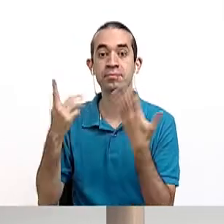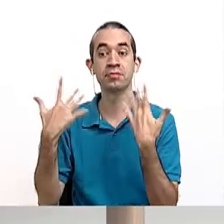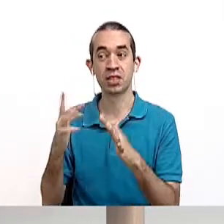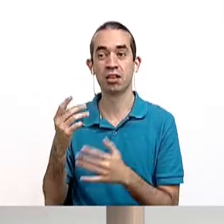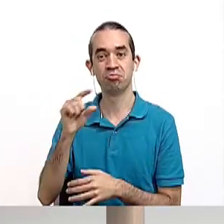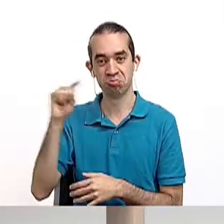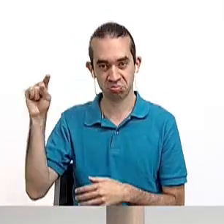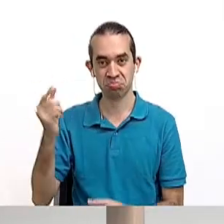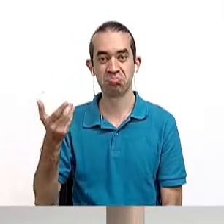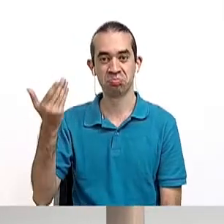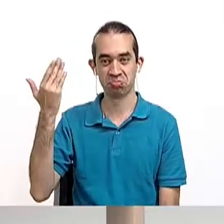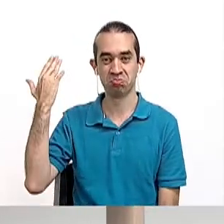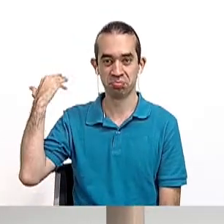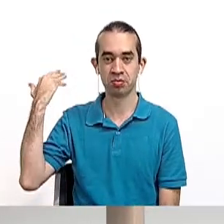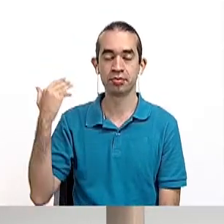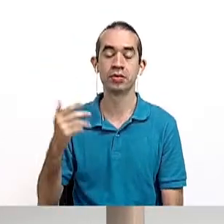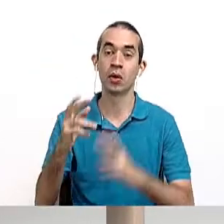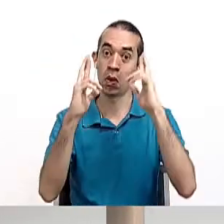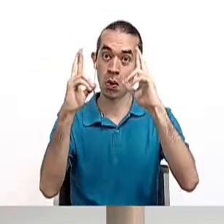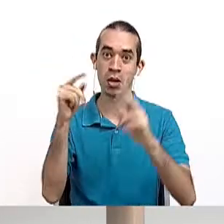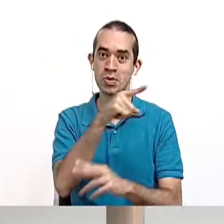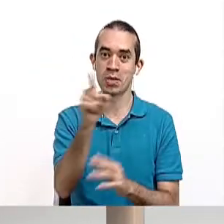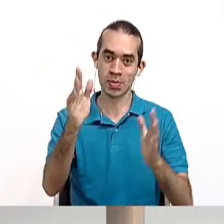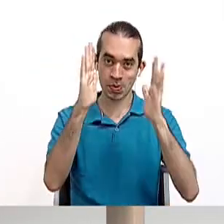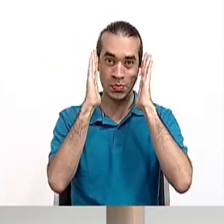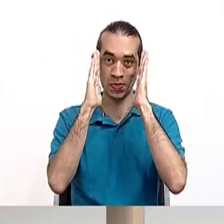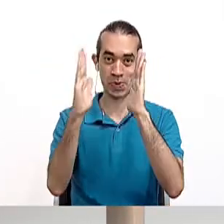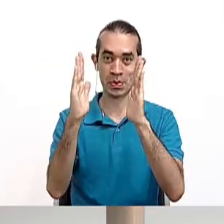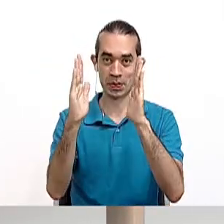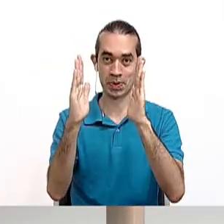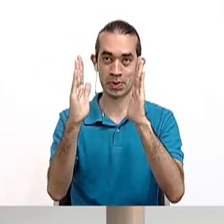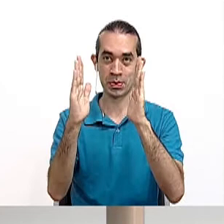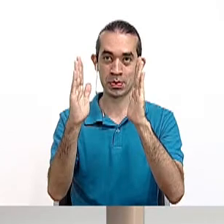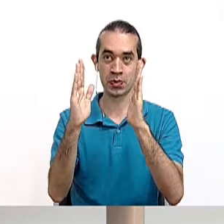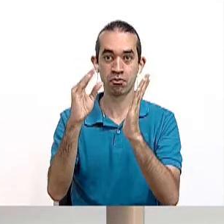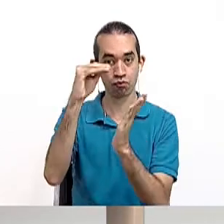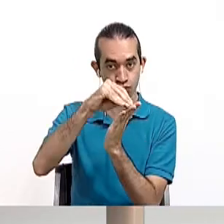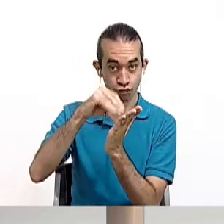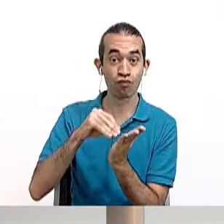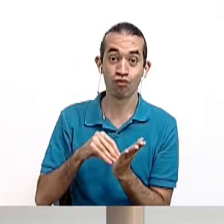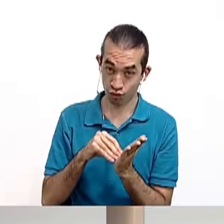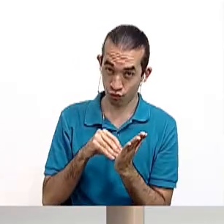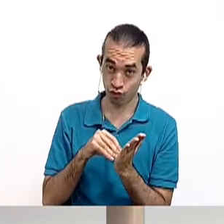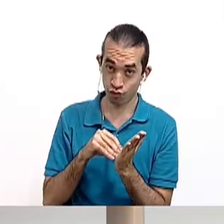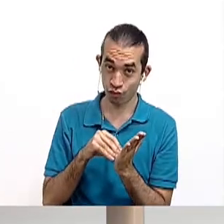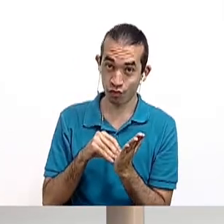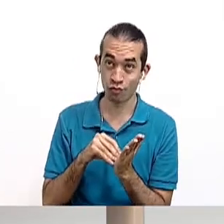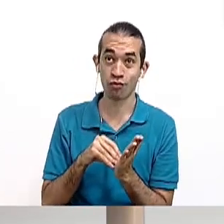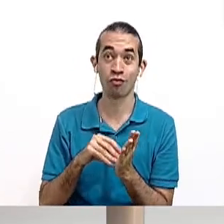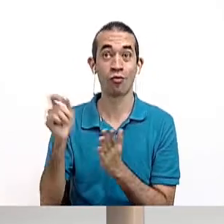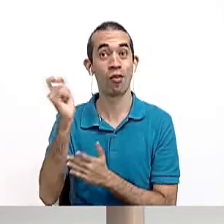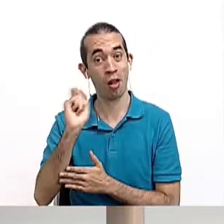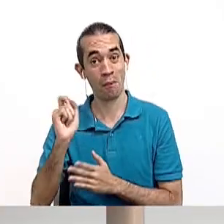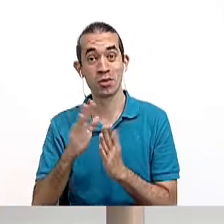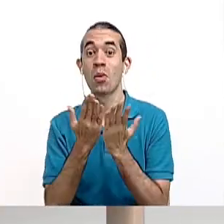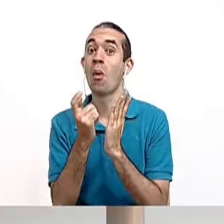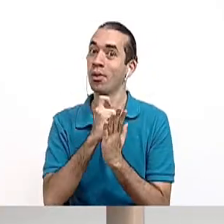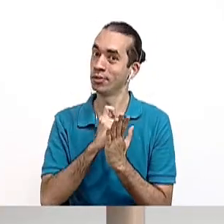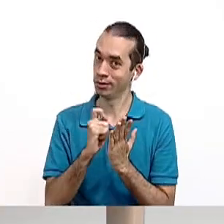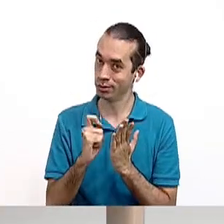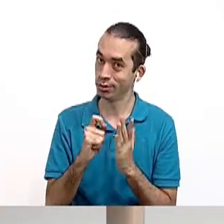en semanas anteriores. Espero que estén muy atentos, que tomen apuntes, que tengan su lápiz y su cuaderno a